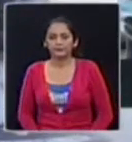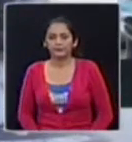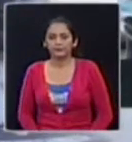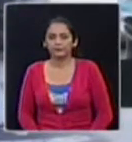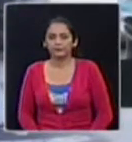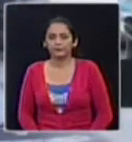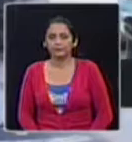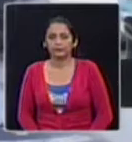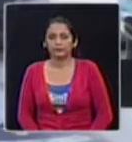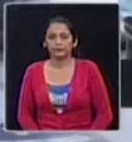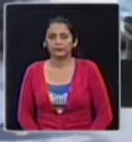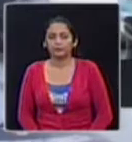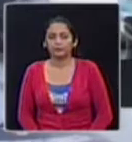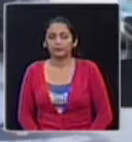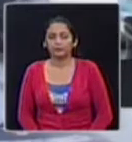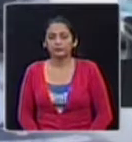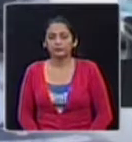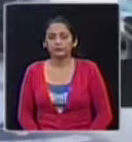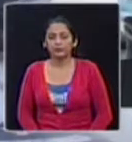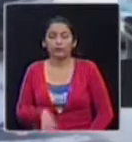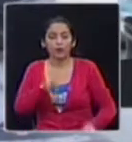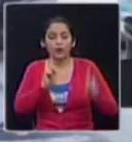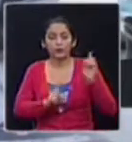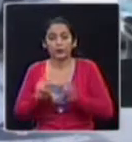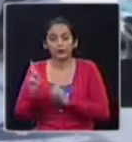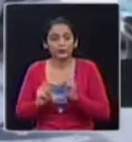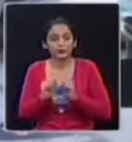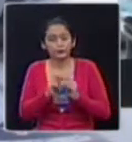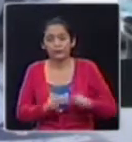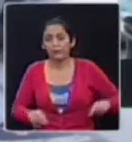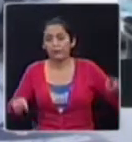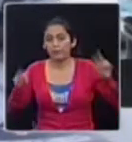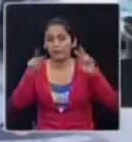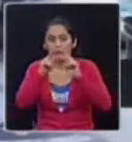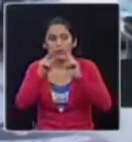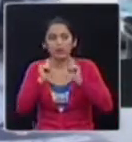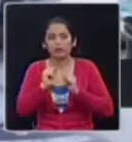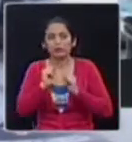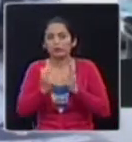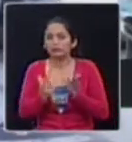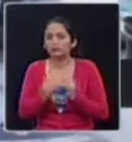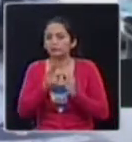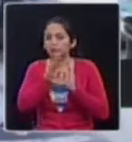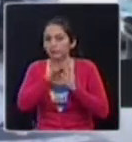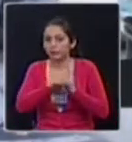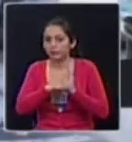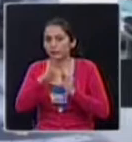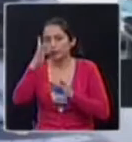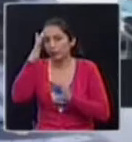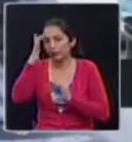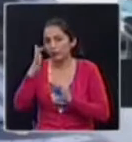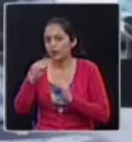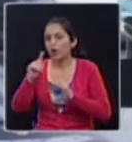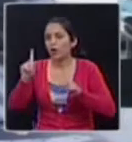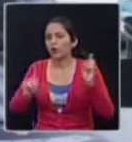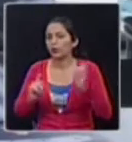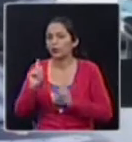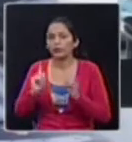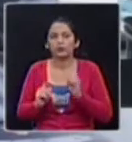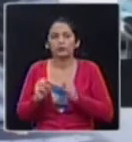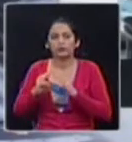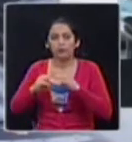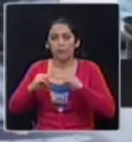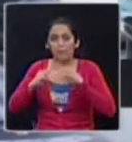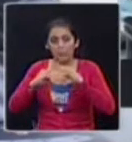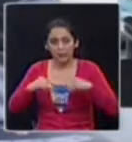precios, porque recordemos que finalmente había varios insumos y materias primas y bienes que se compran en toda la cadena